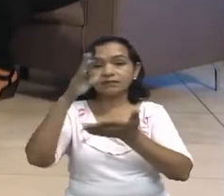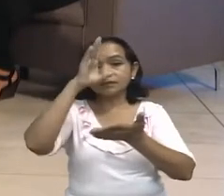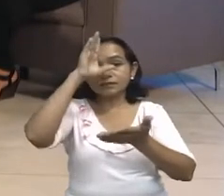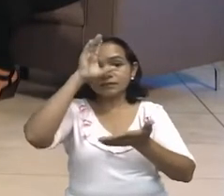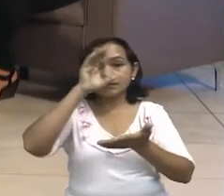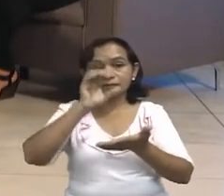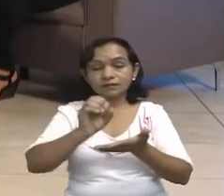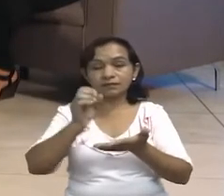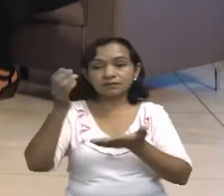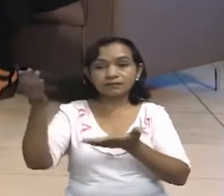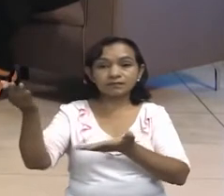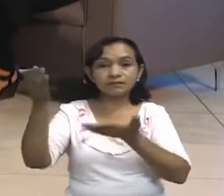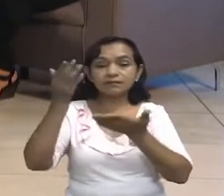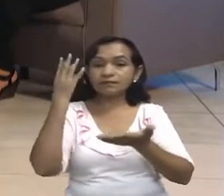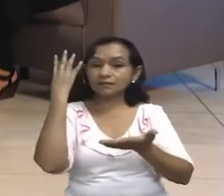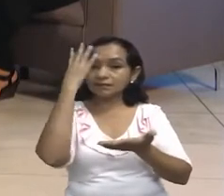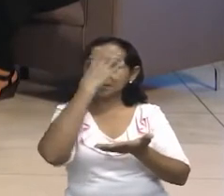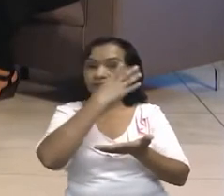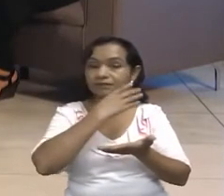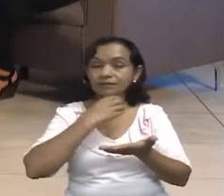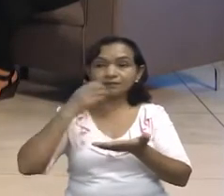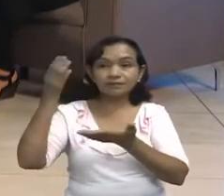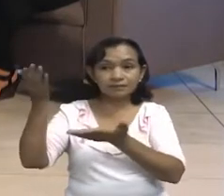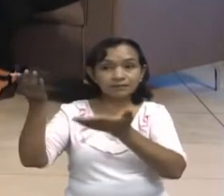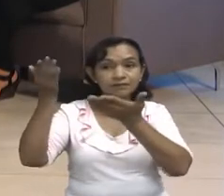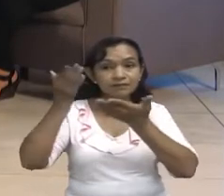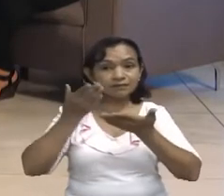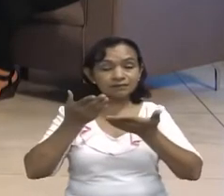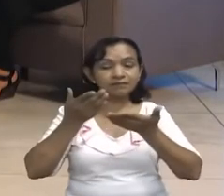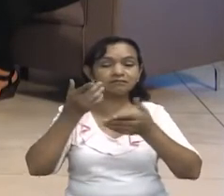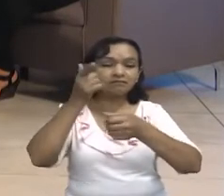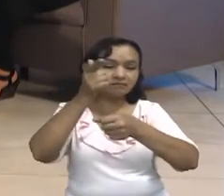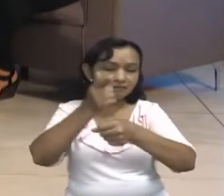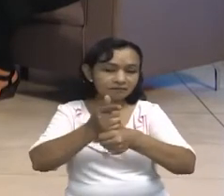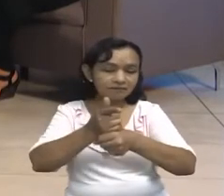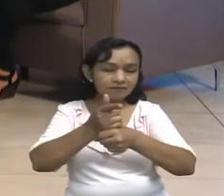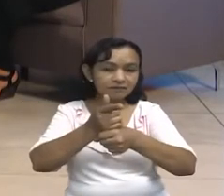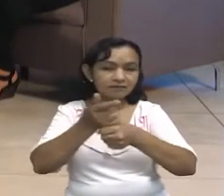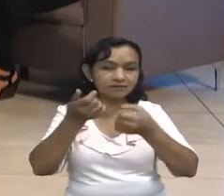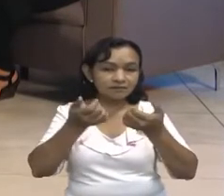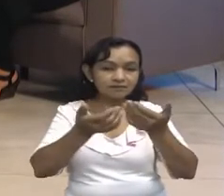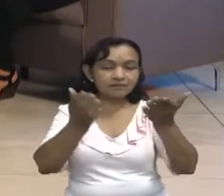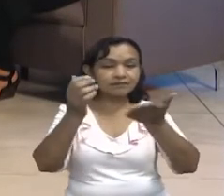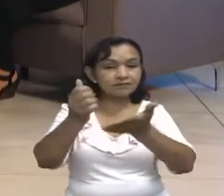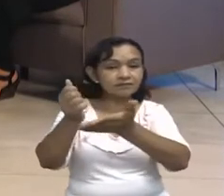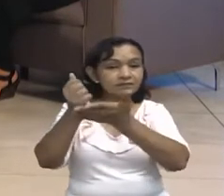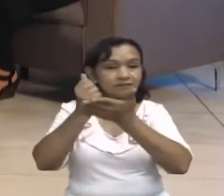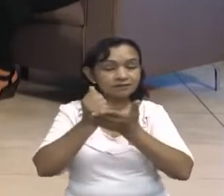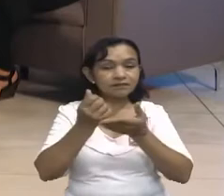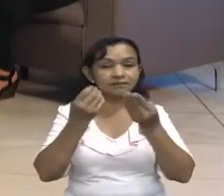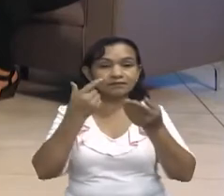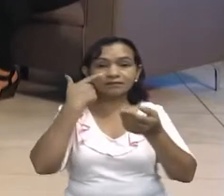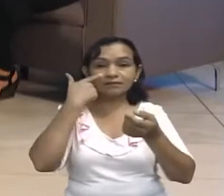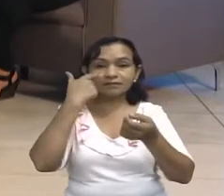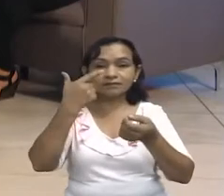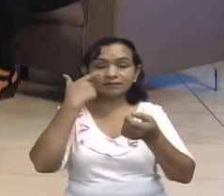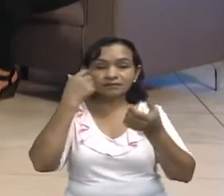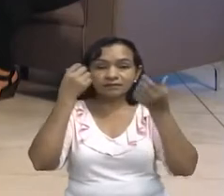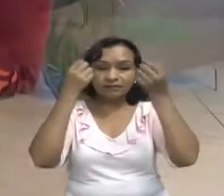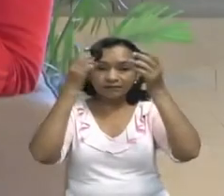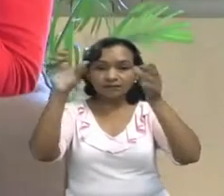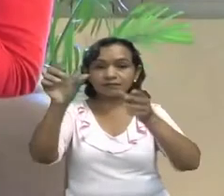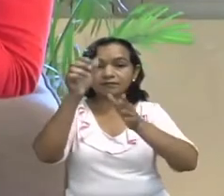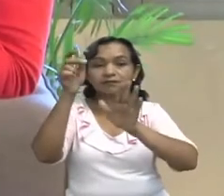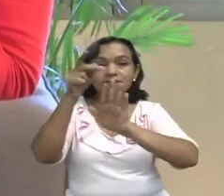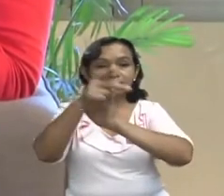embajadas, okay, muy bonitos, por cierto, y bastante, nos ayudaba mucho para conocer las culturas de otros países.